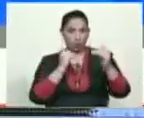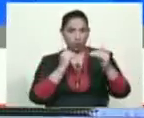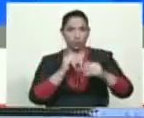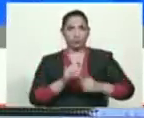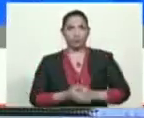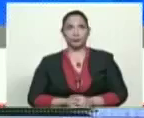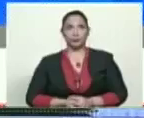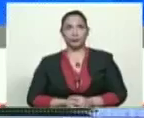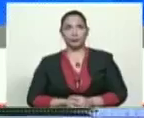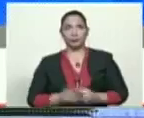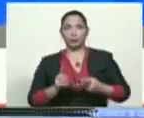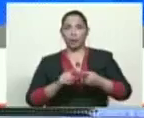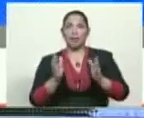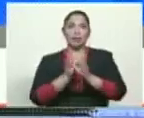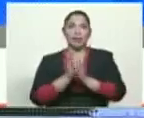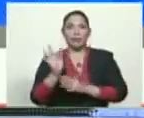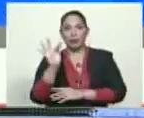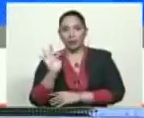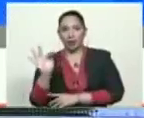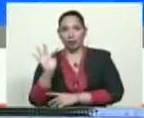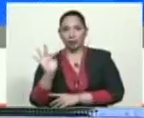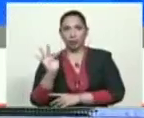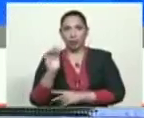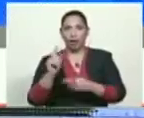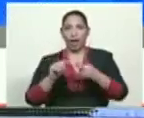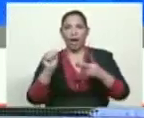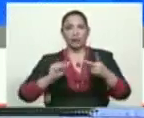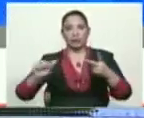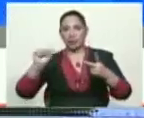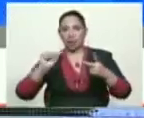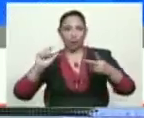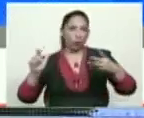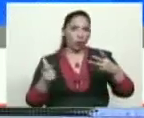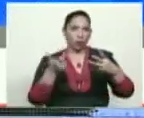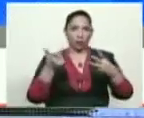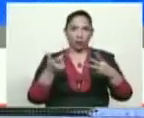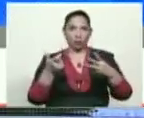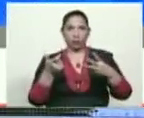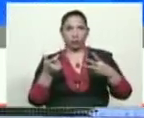san fernando de apure achacó a guasdualito